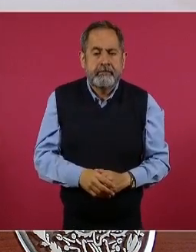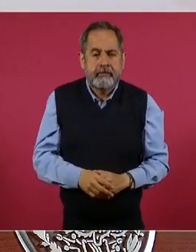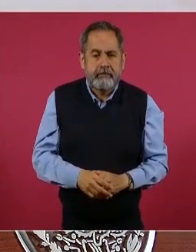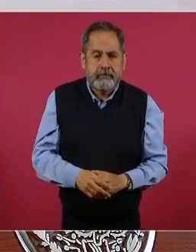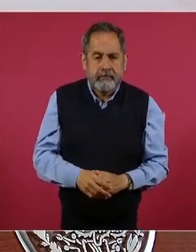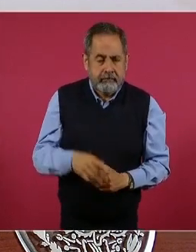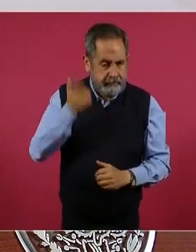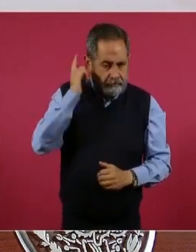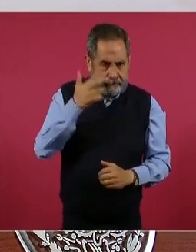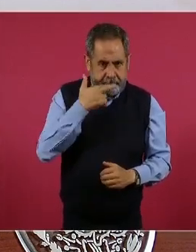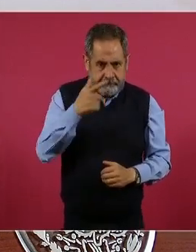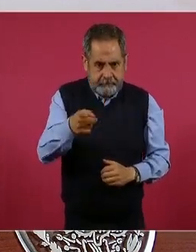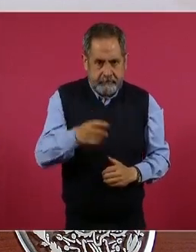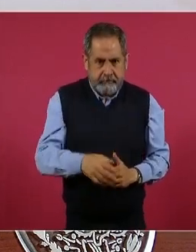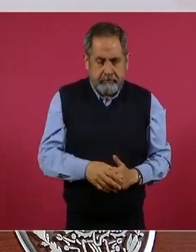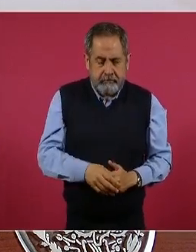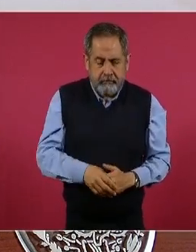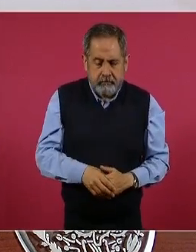Es lo mejor.